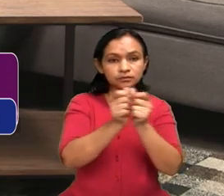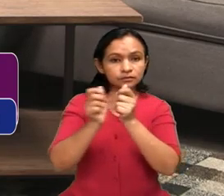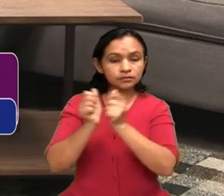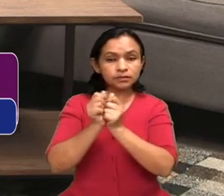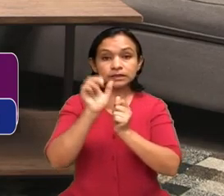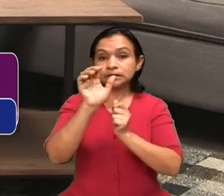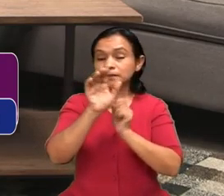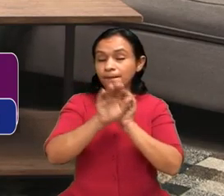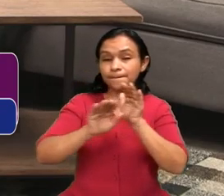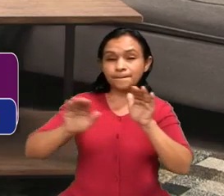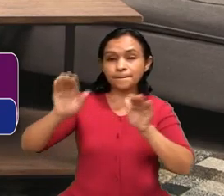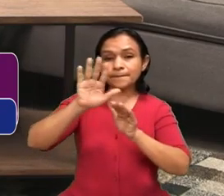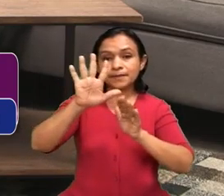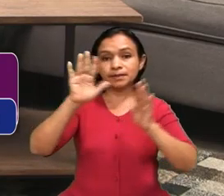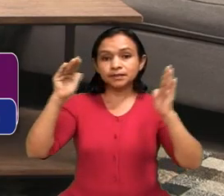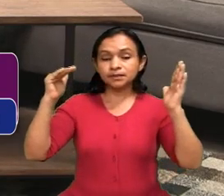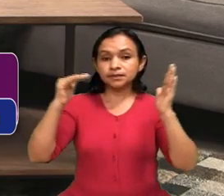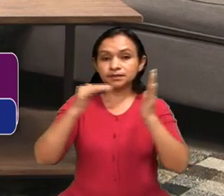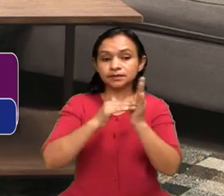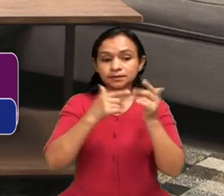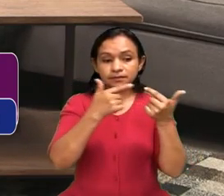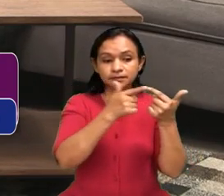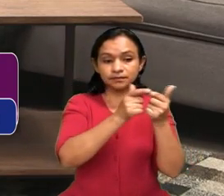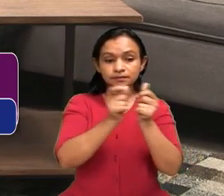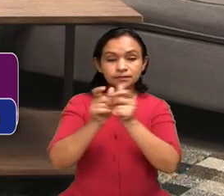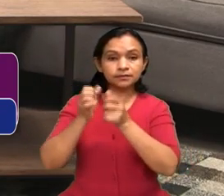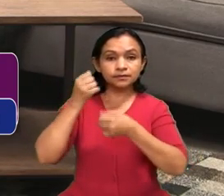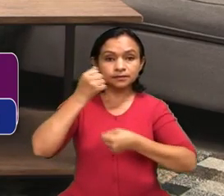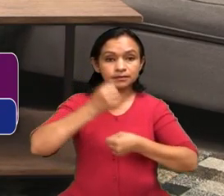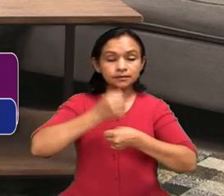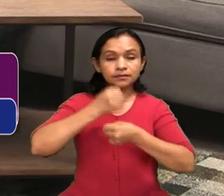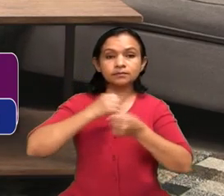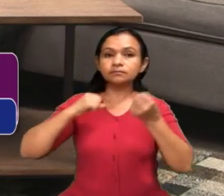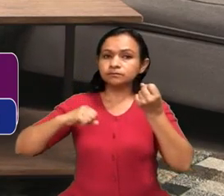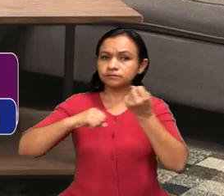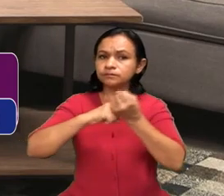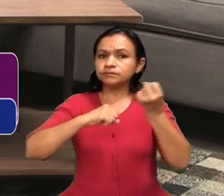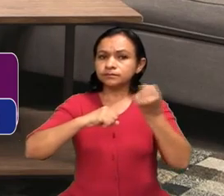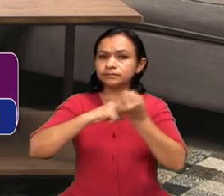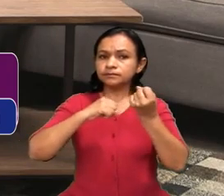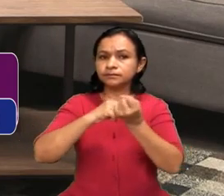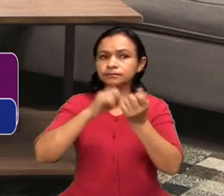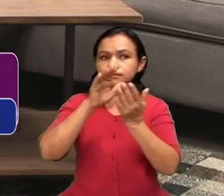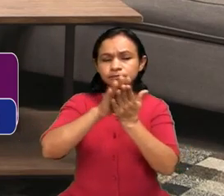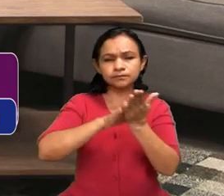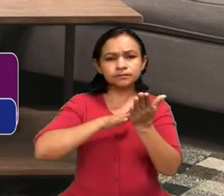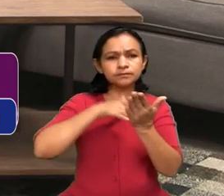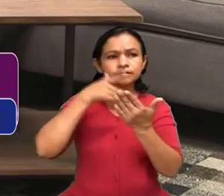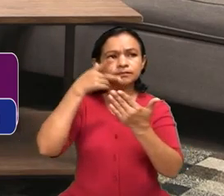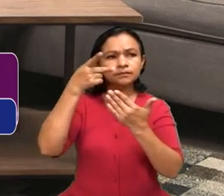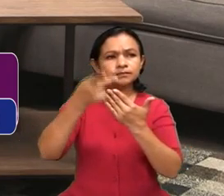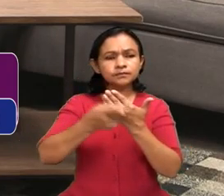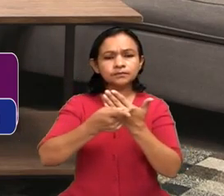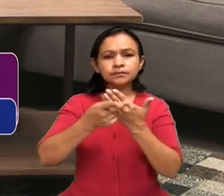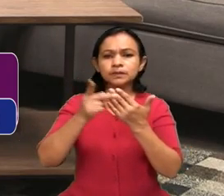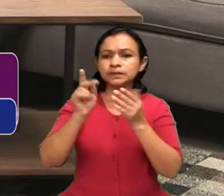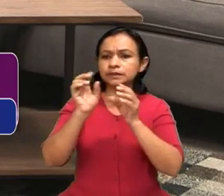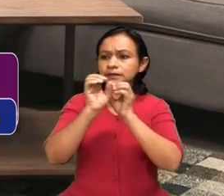5.000 cooperativas trabajando, apoyadas en los programas Usura